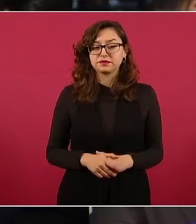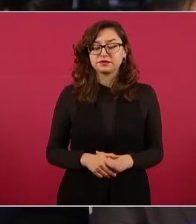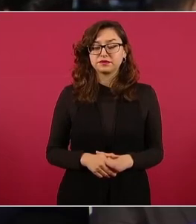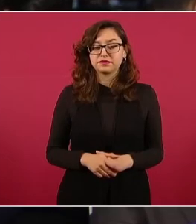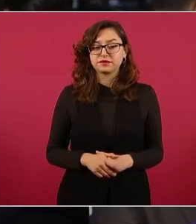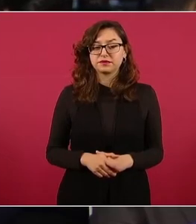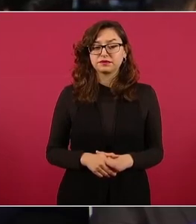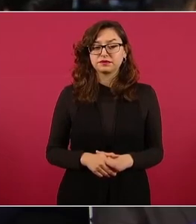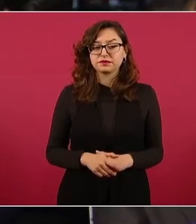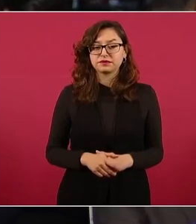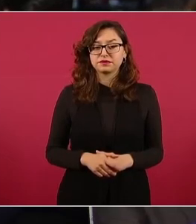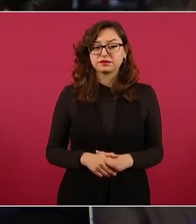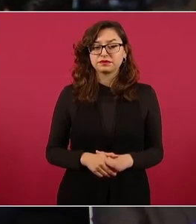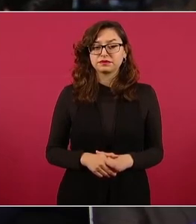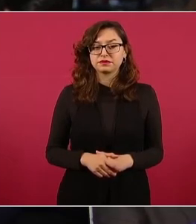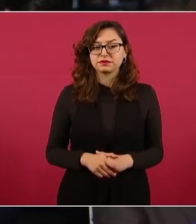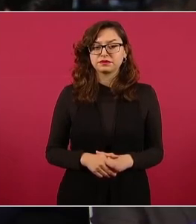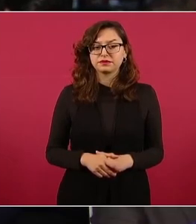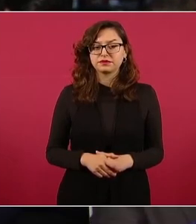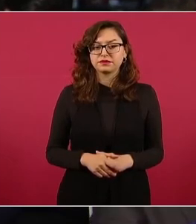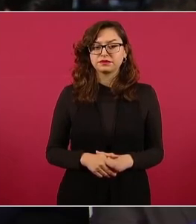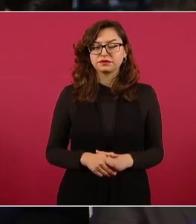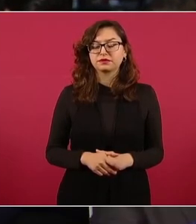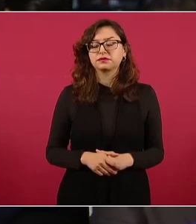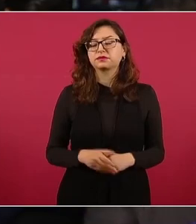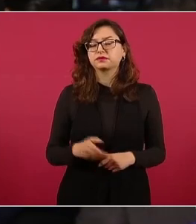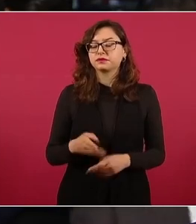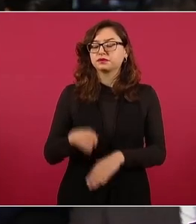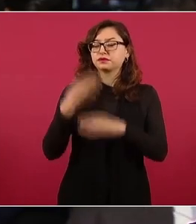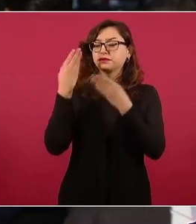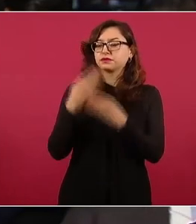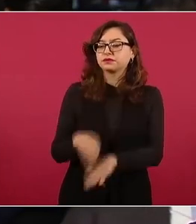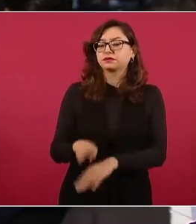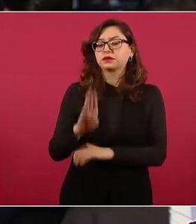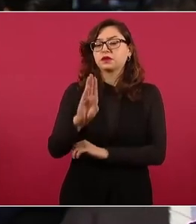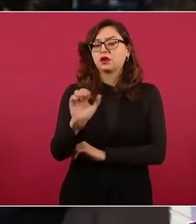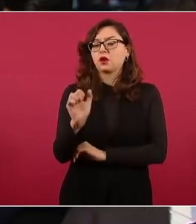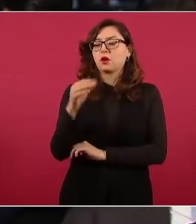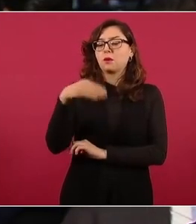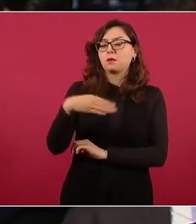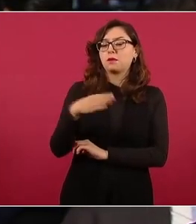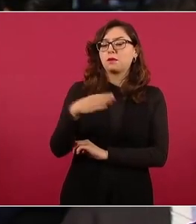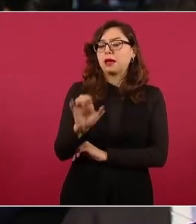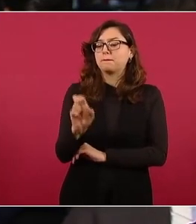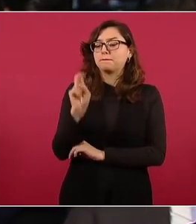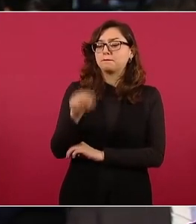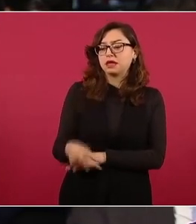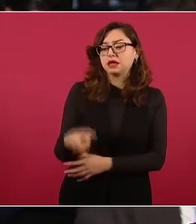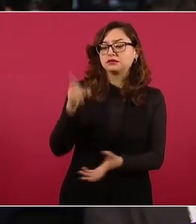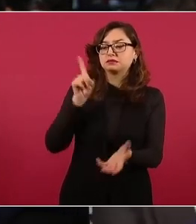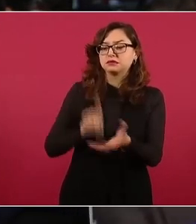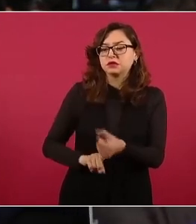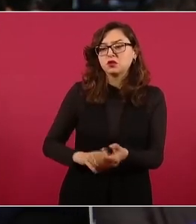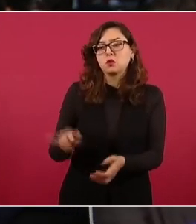una división de seguros de vida, porque hay que recordar